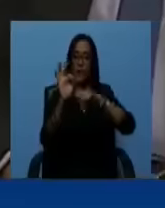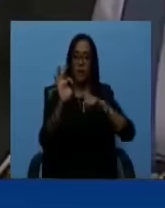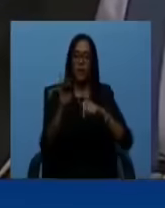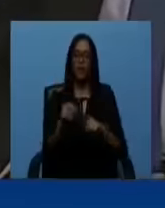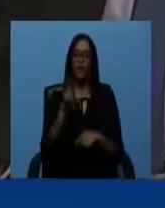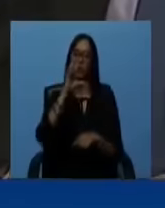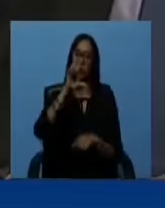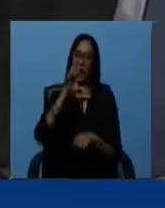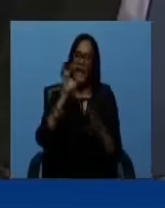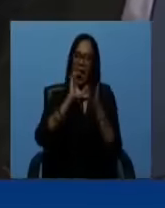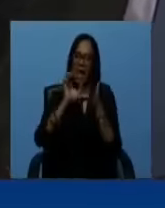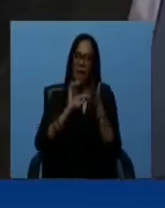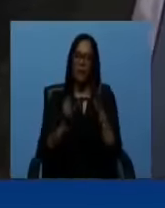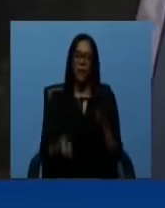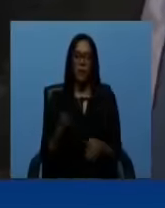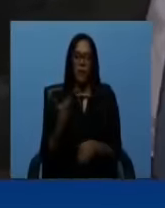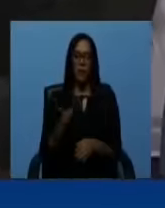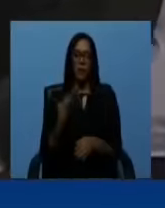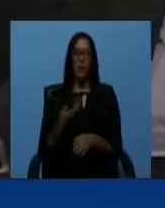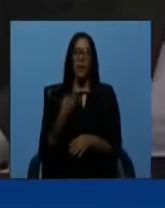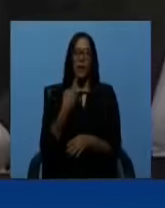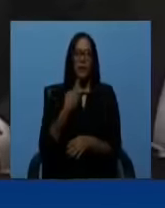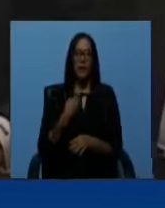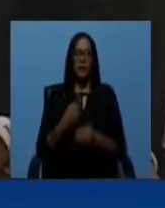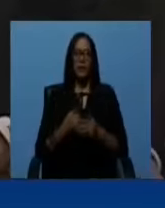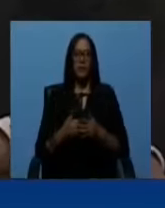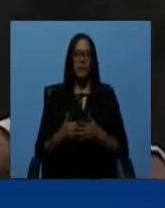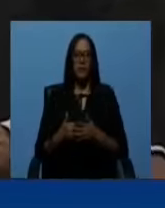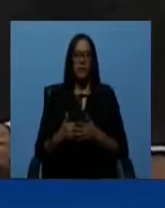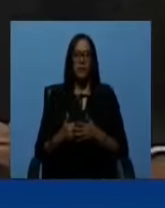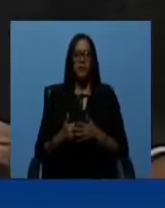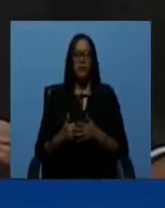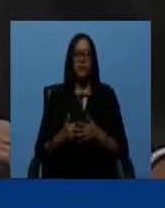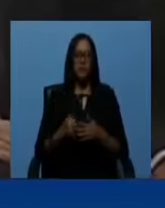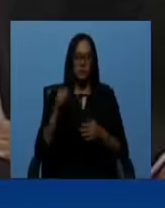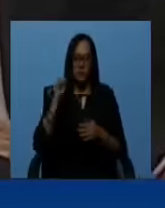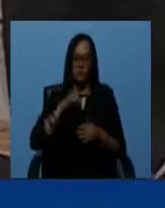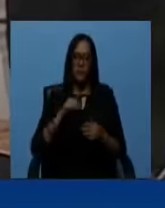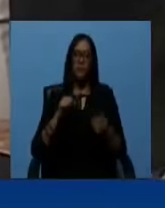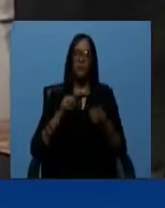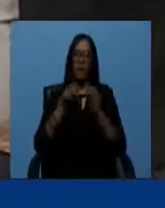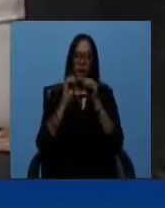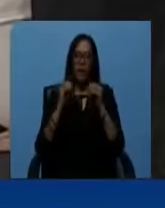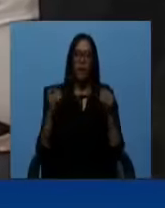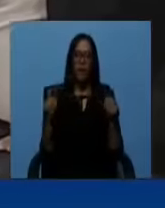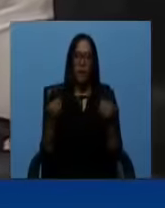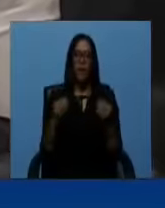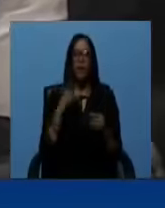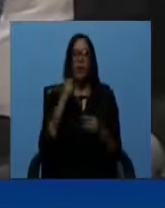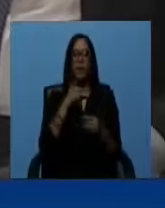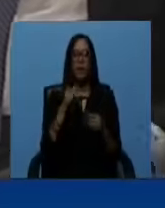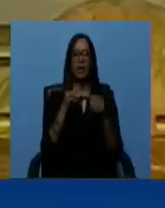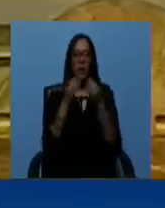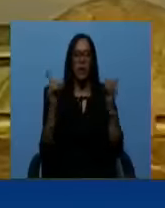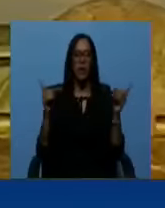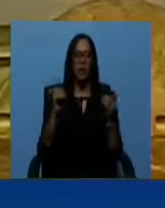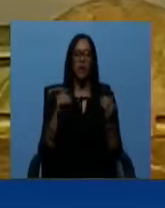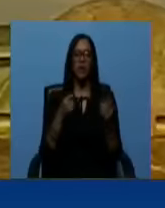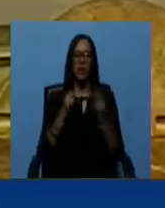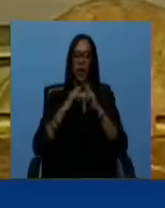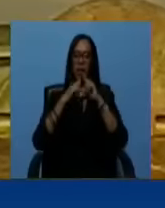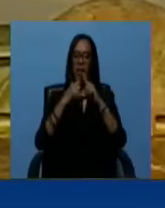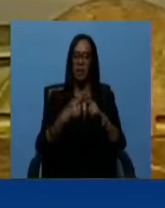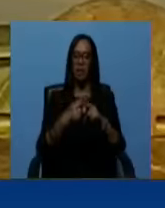tres elementos clave para decir que si afinamos la política de democratización de los créditos,